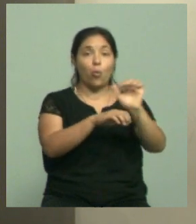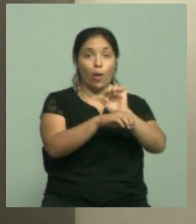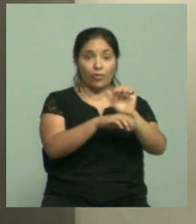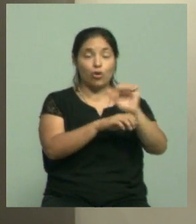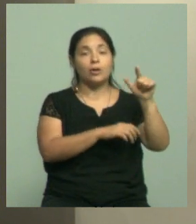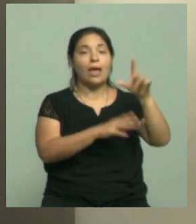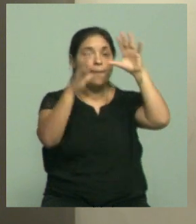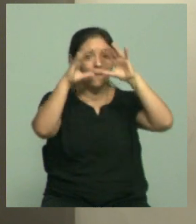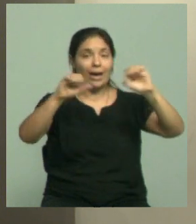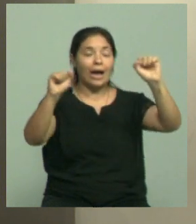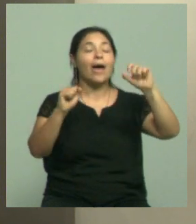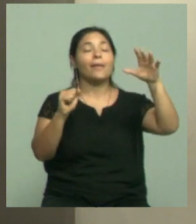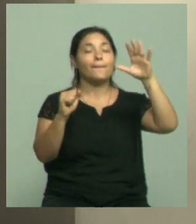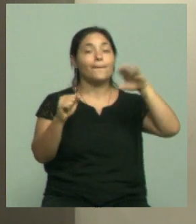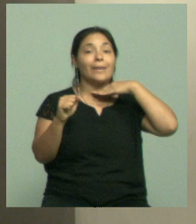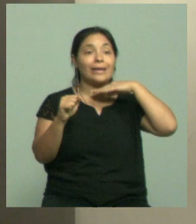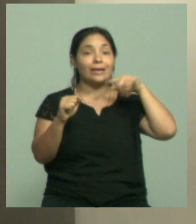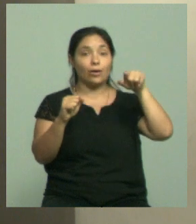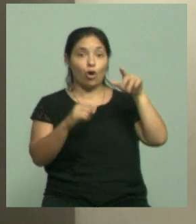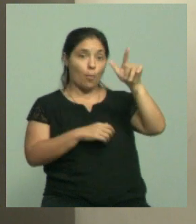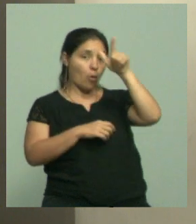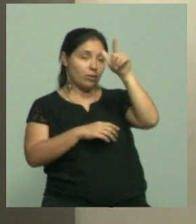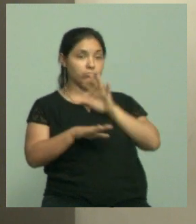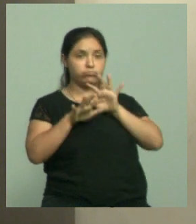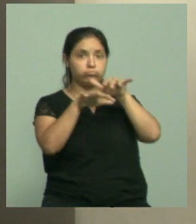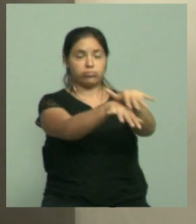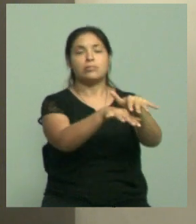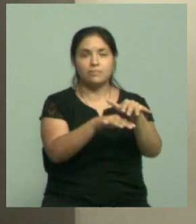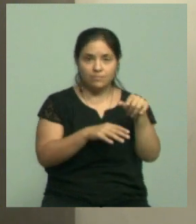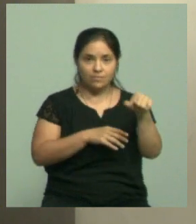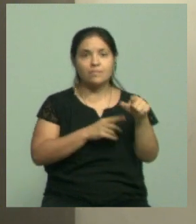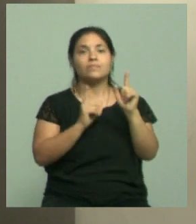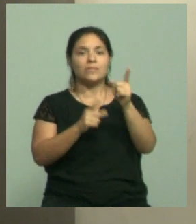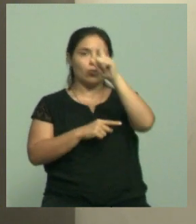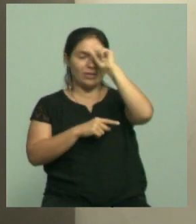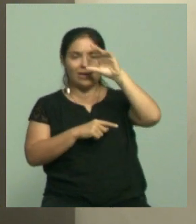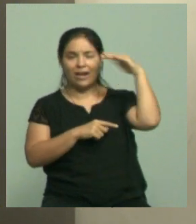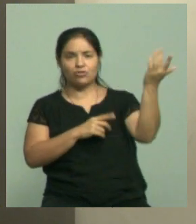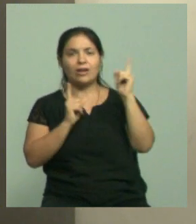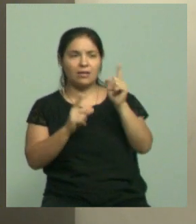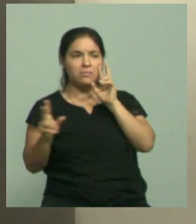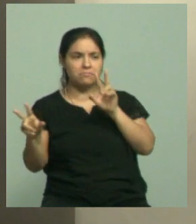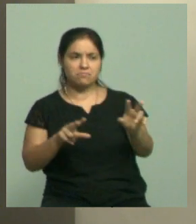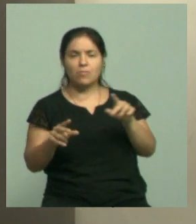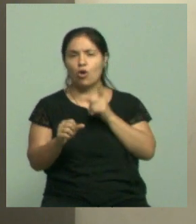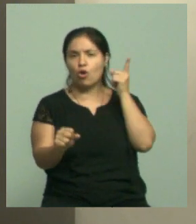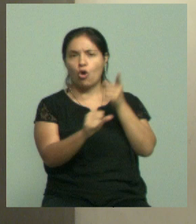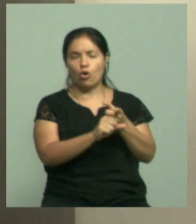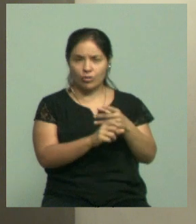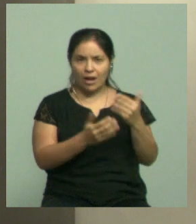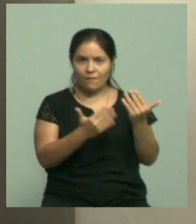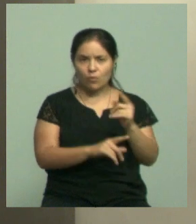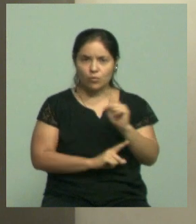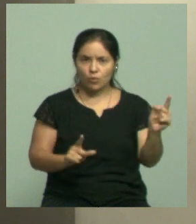relaciones diplomáticas, pero que además ha tenido obviamente la condena internacional. En las últimas horas surgía un dato